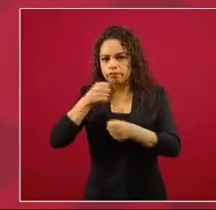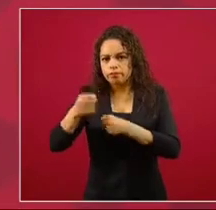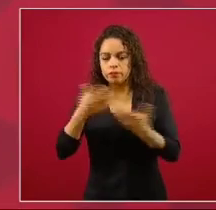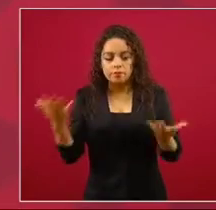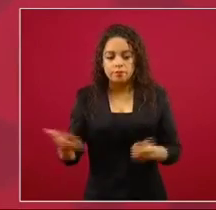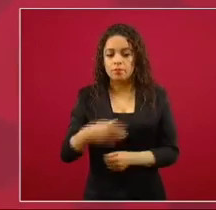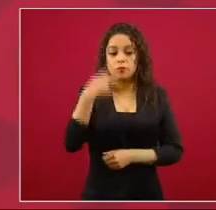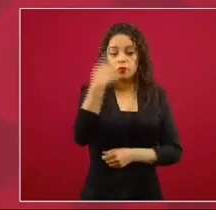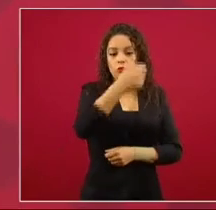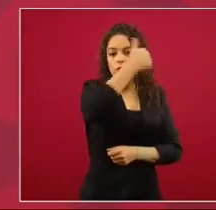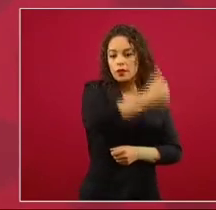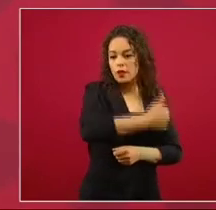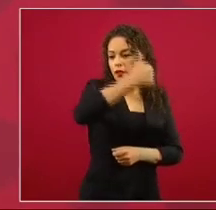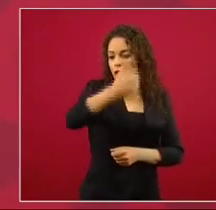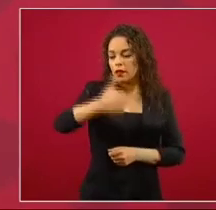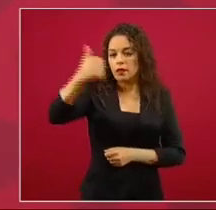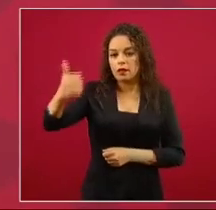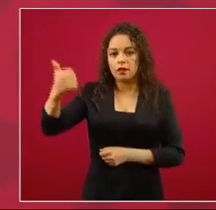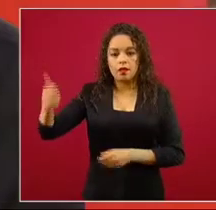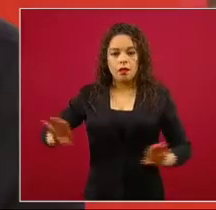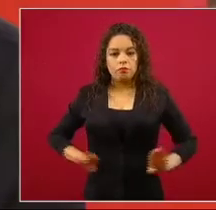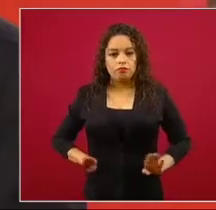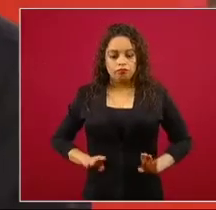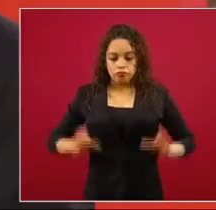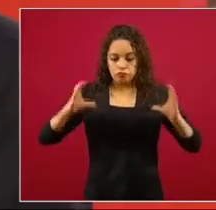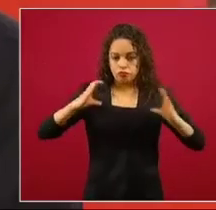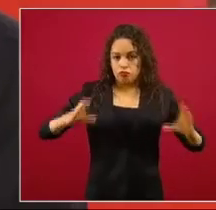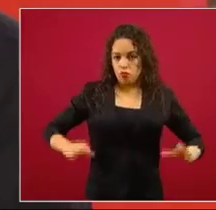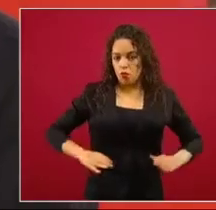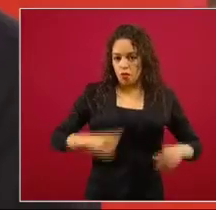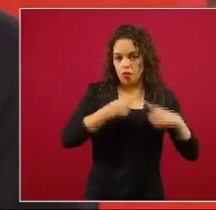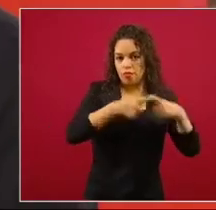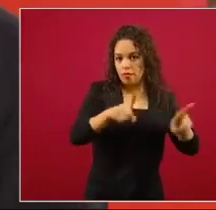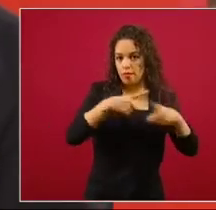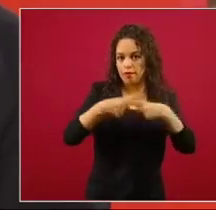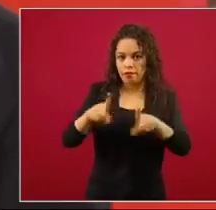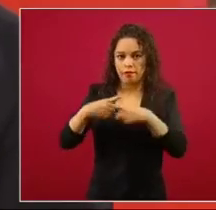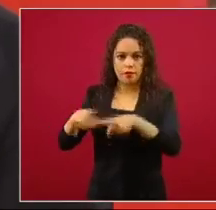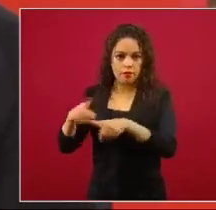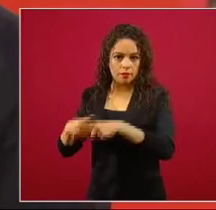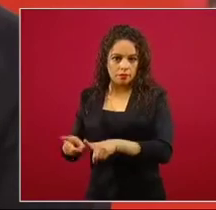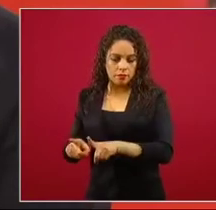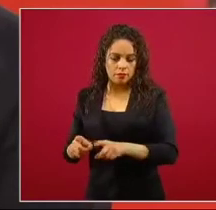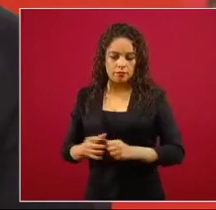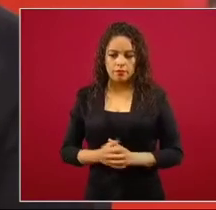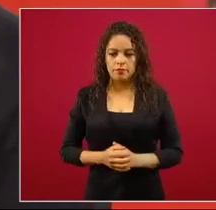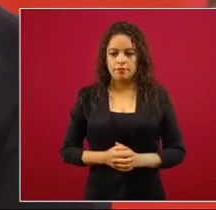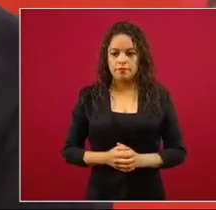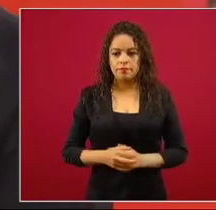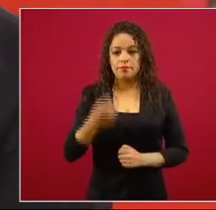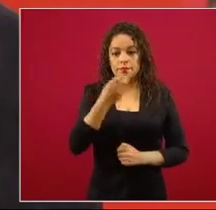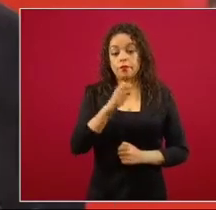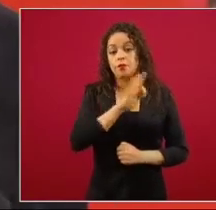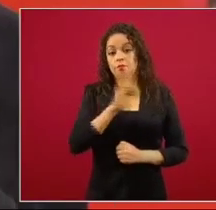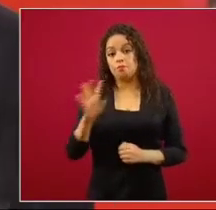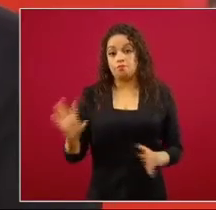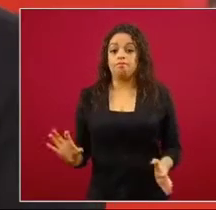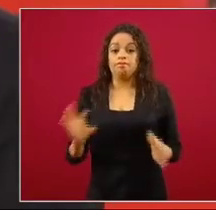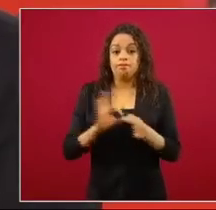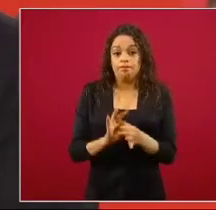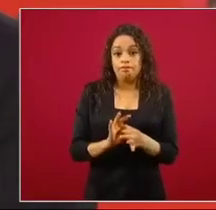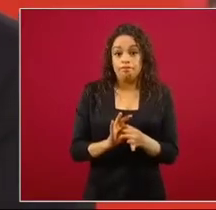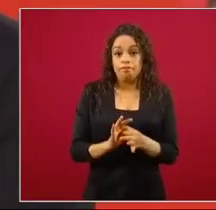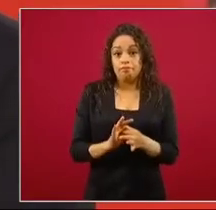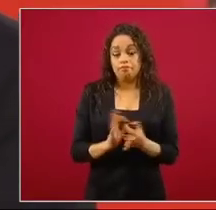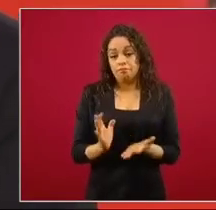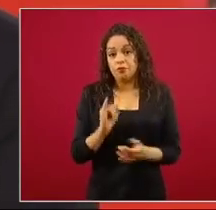cada persona tiene, dadas sus características biológicas y sociales, una probabilidad dada de